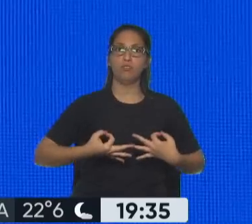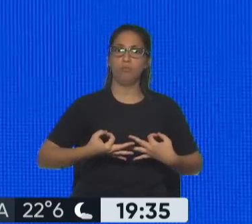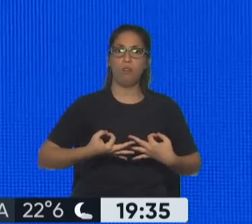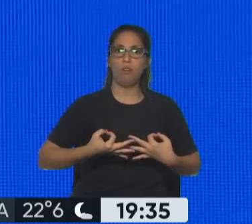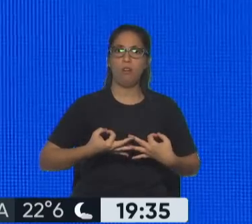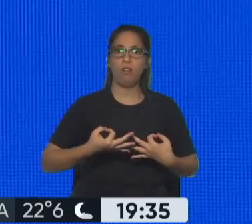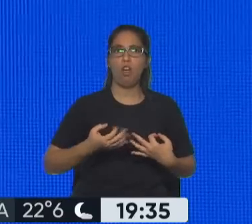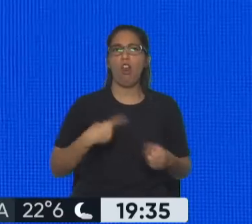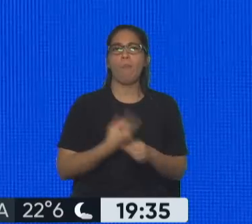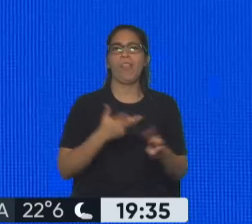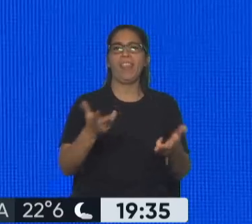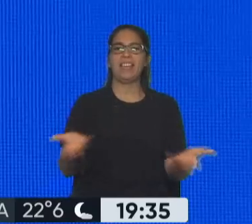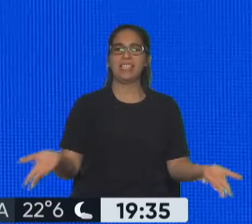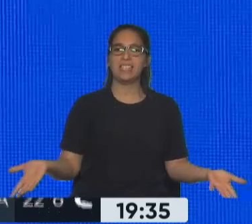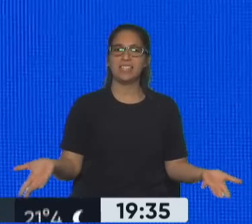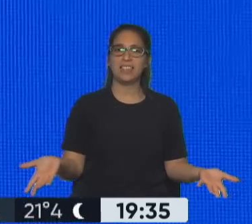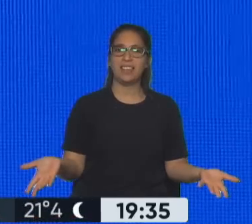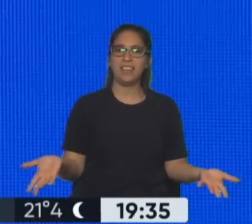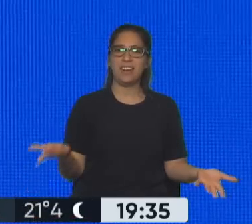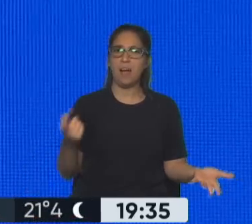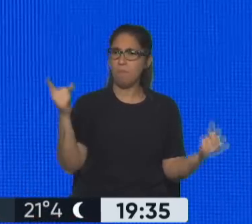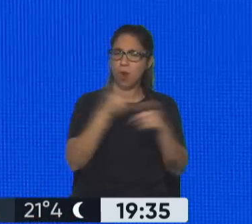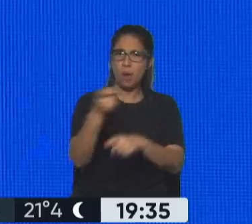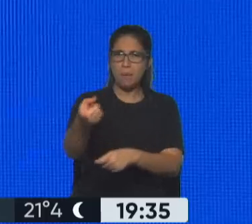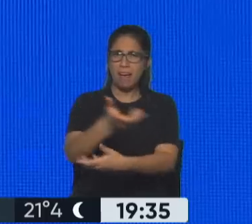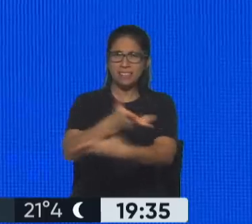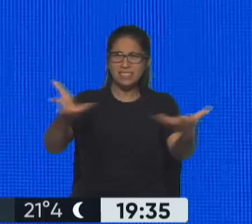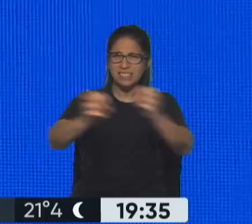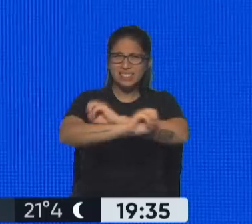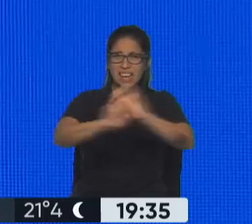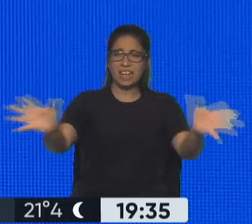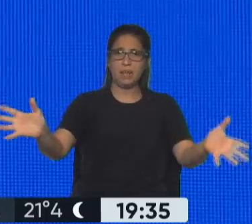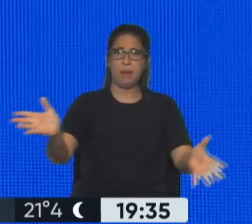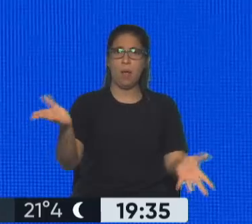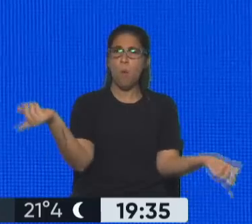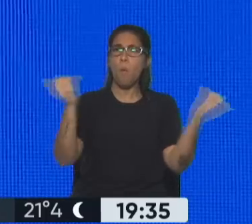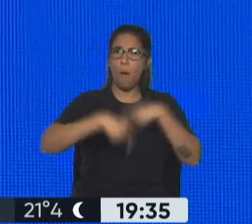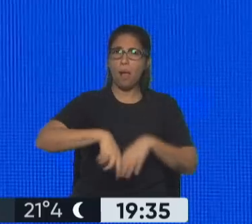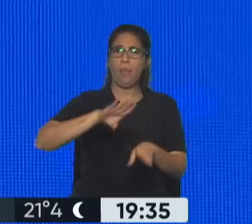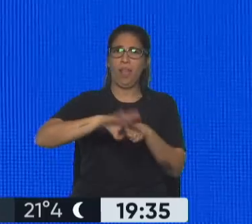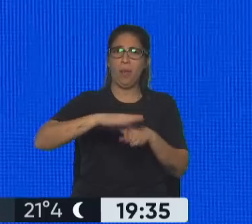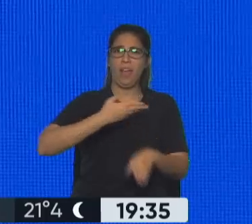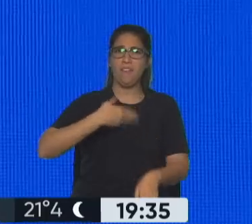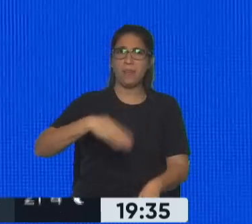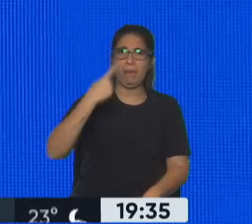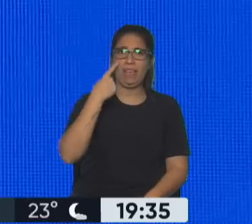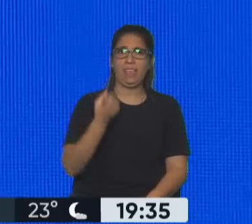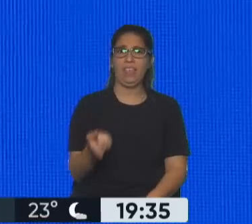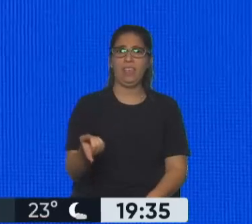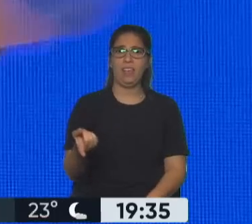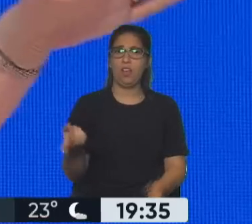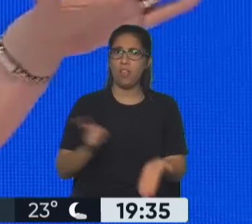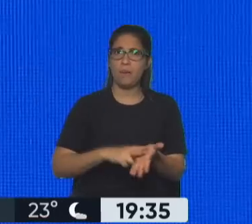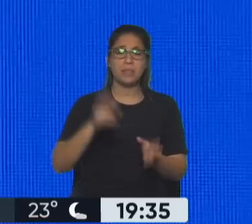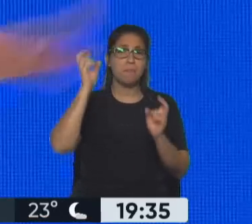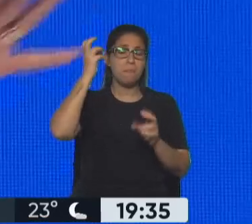puede plantearse que estamos ante un dilema y ante un problema brutal. Ese Fondo Monetario Internacional que